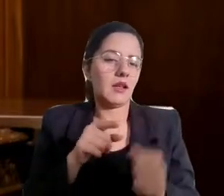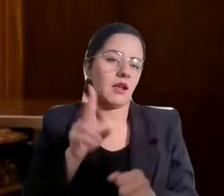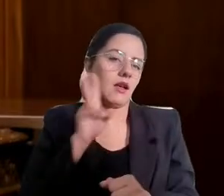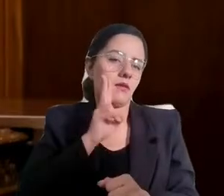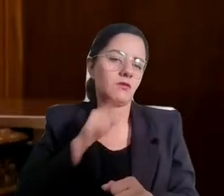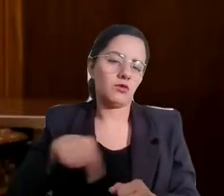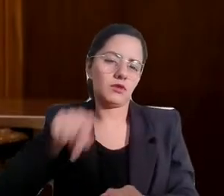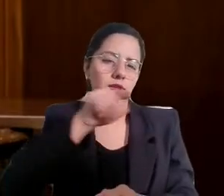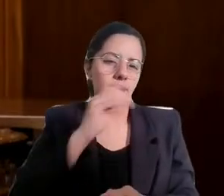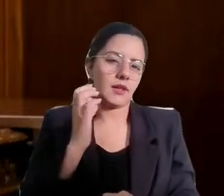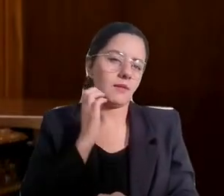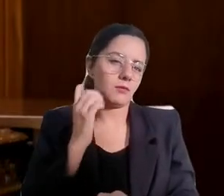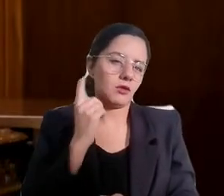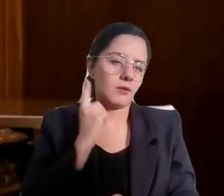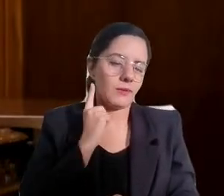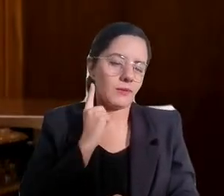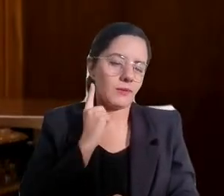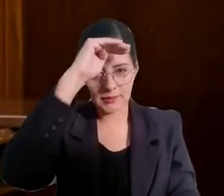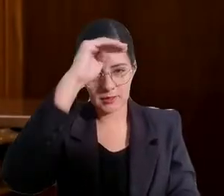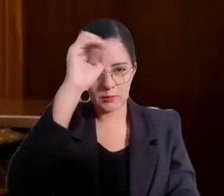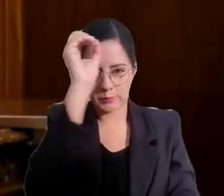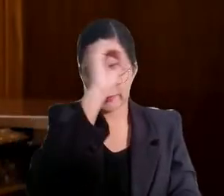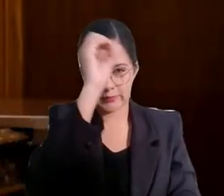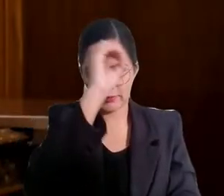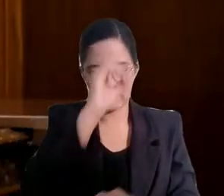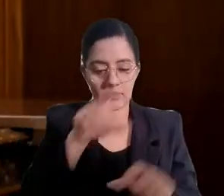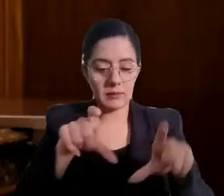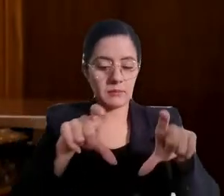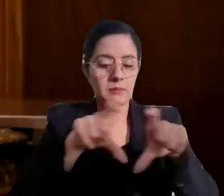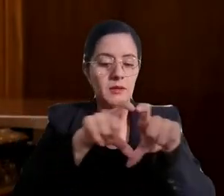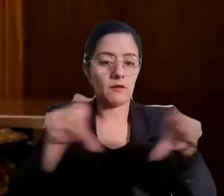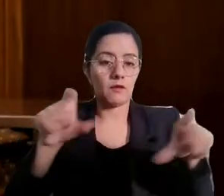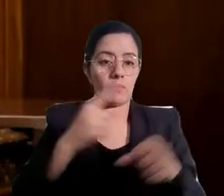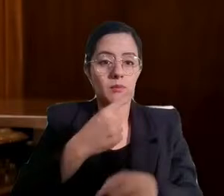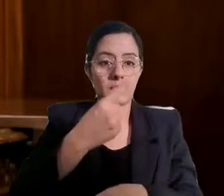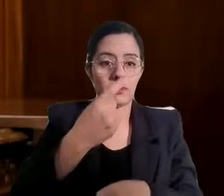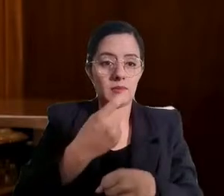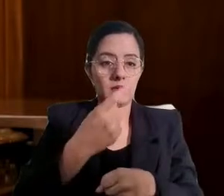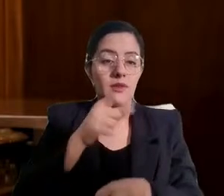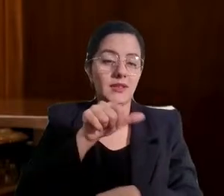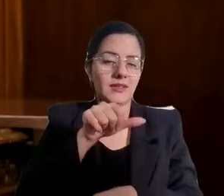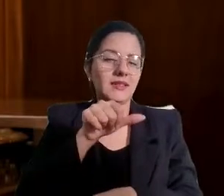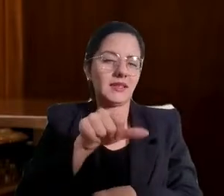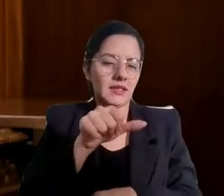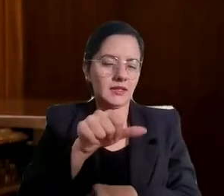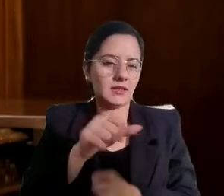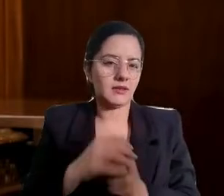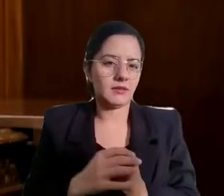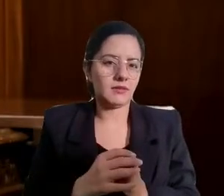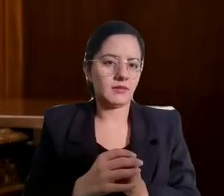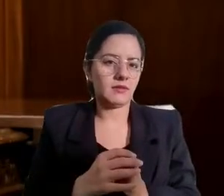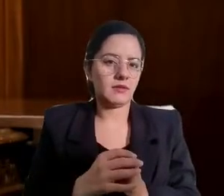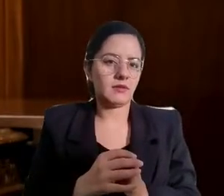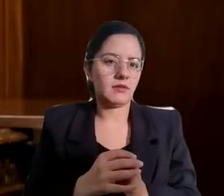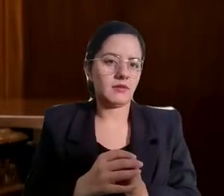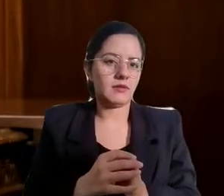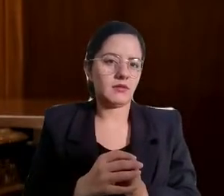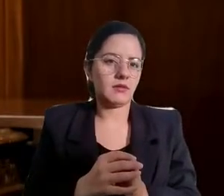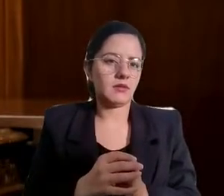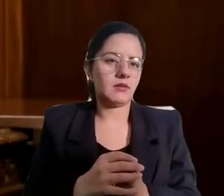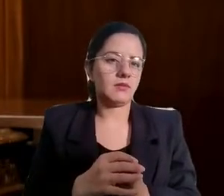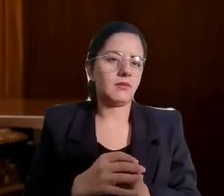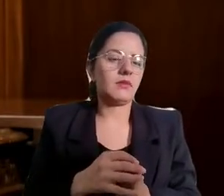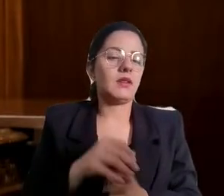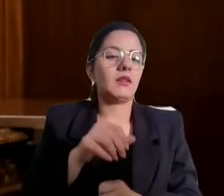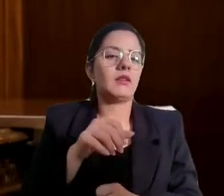honorable soberanía reformar el párrafo primero, sexto, séptimo y octavo